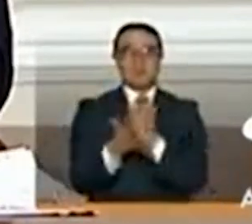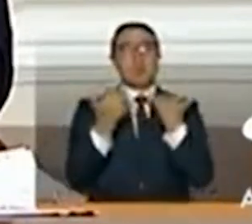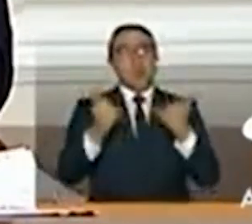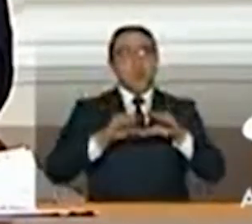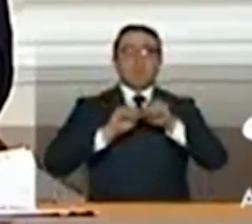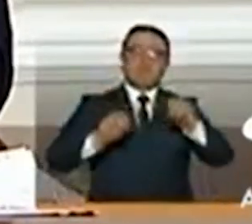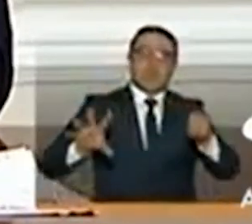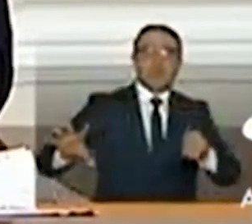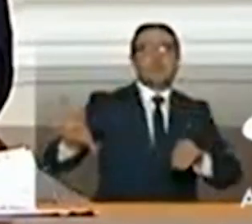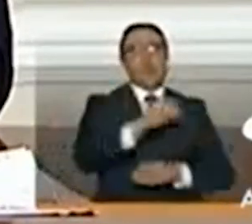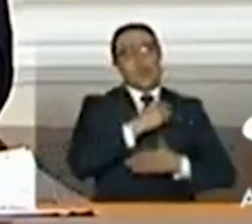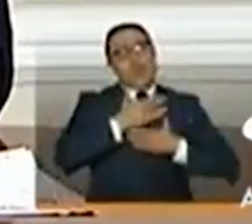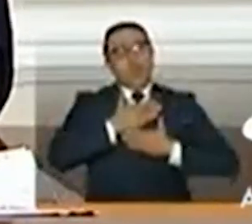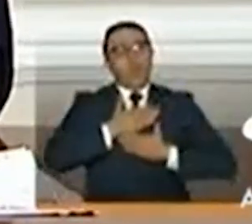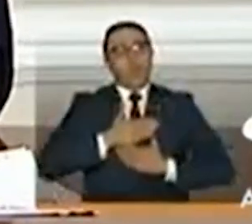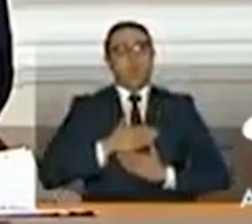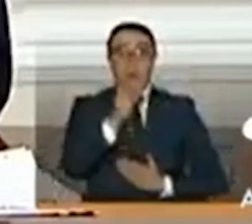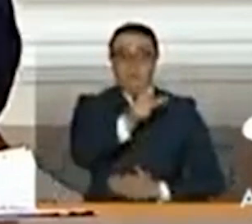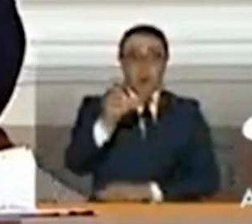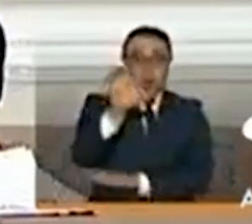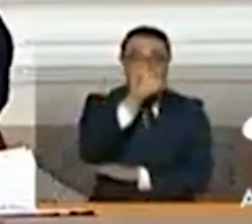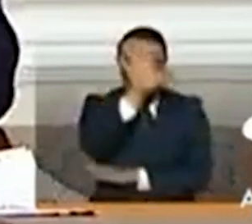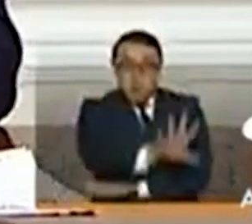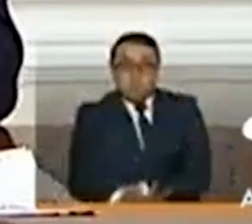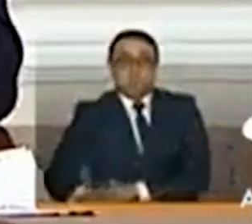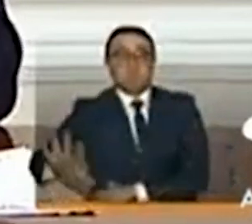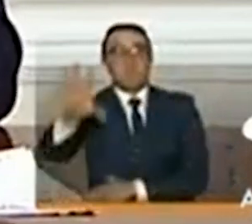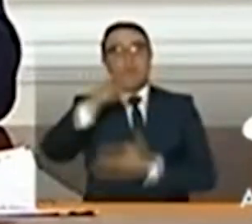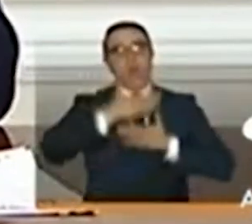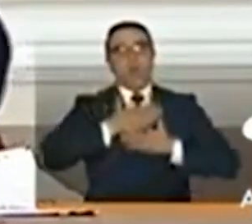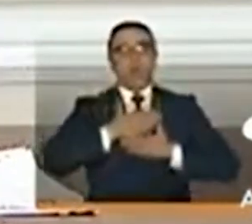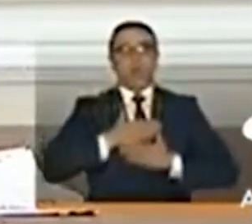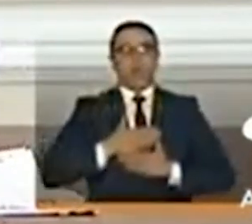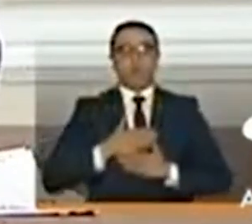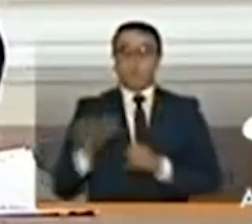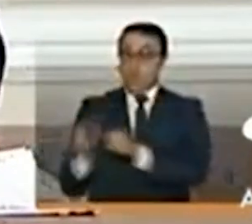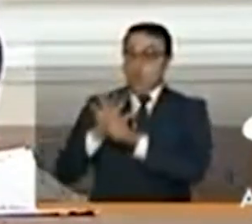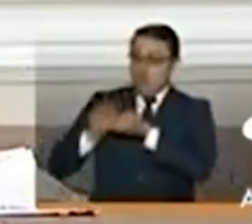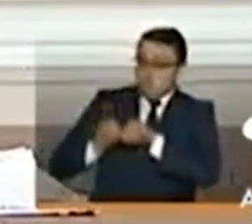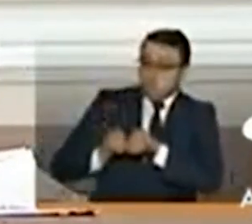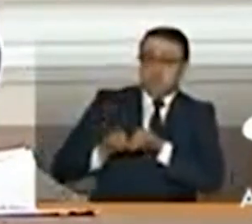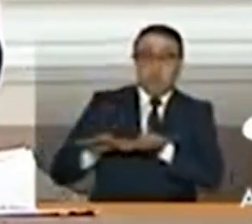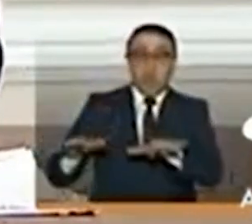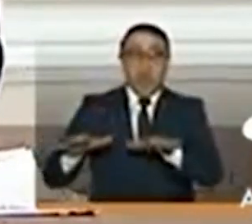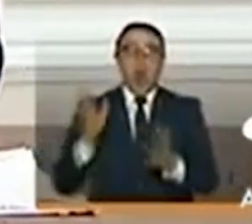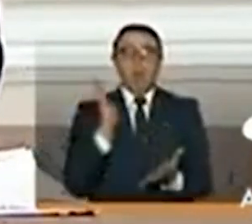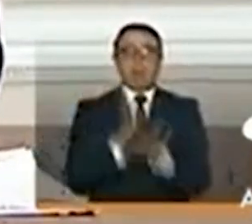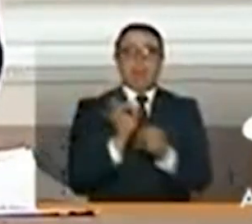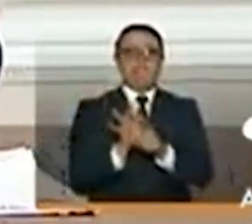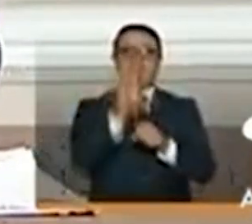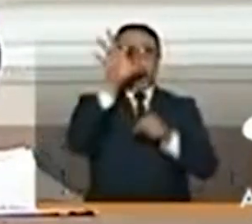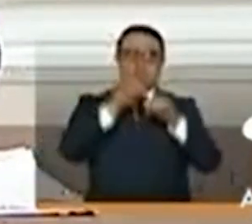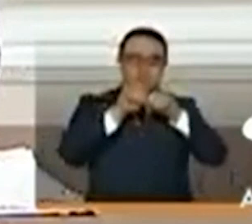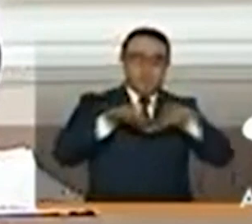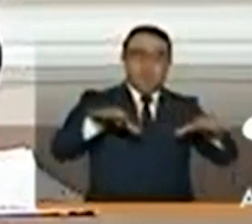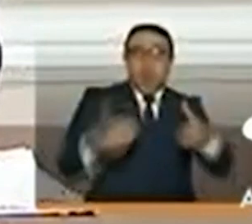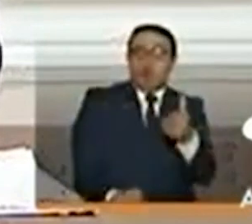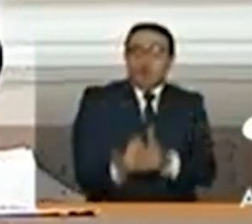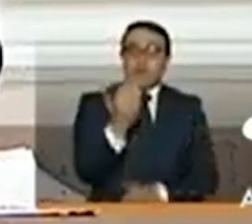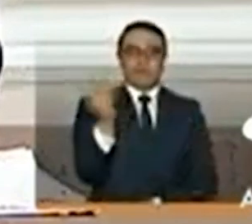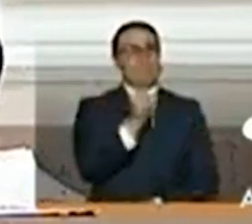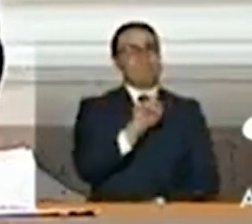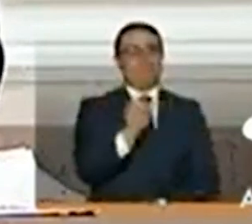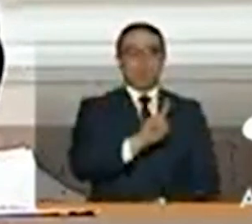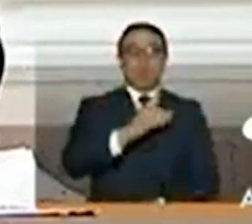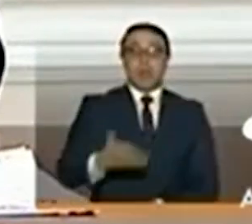de tranquilidad a los colombianos. Las pandemias no son nuevas en la historia de la humanidad. Por allá en el